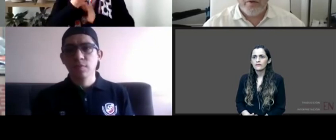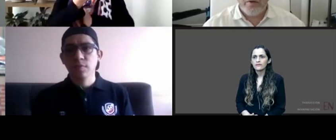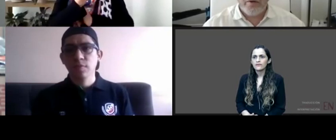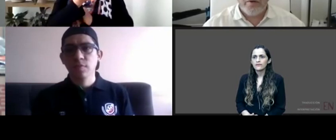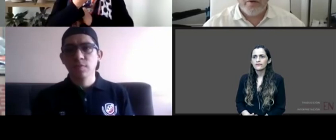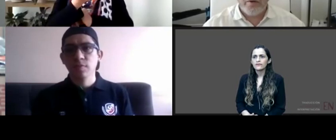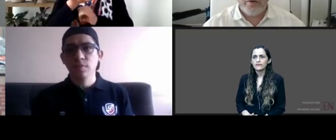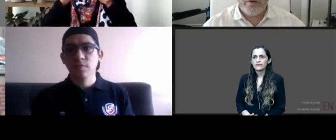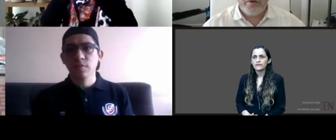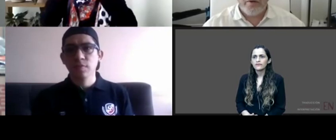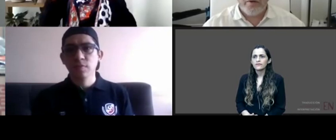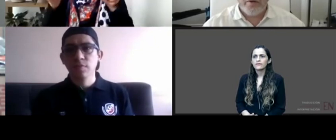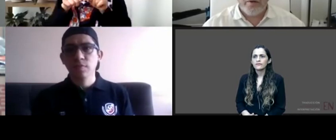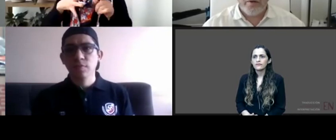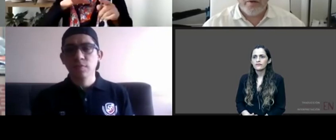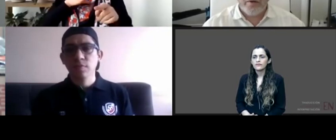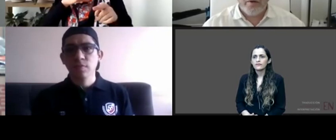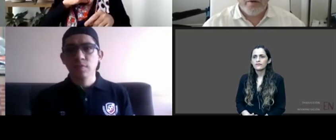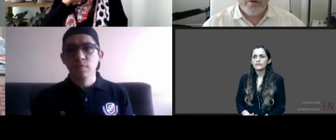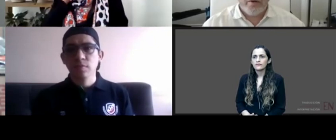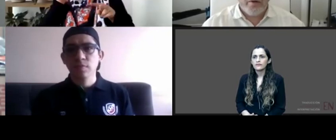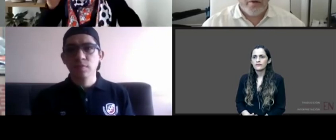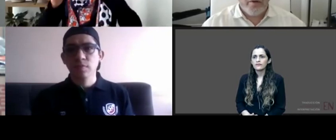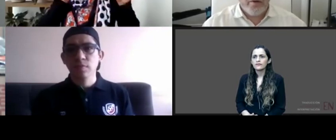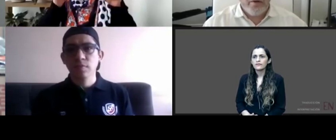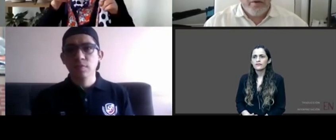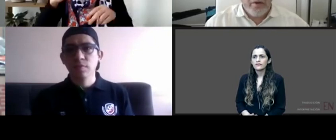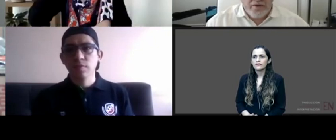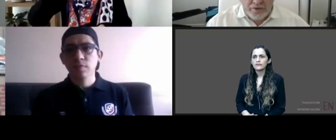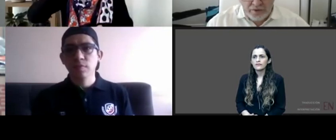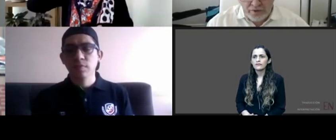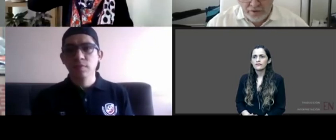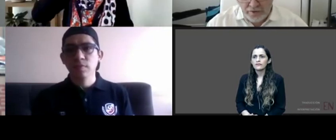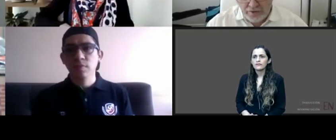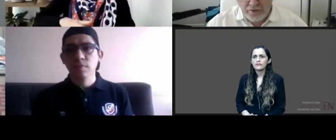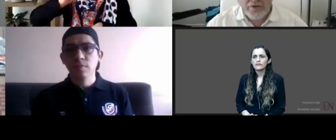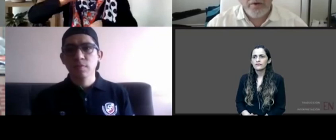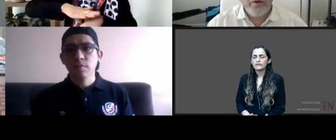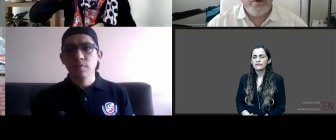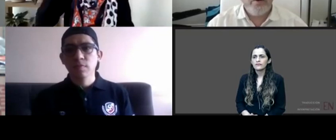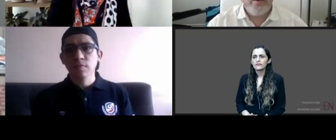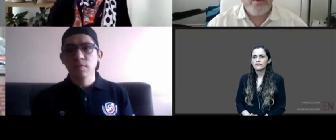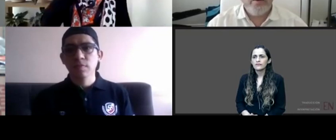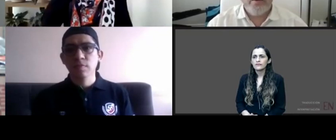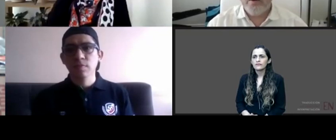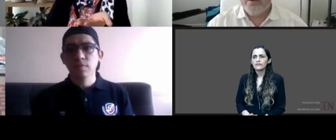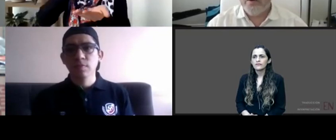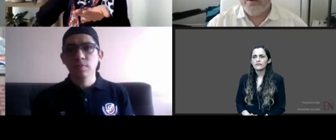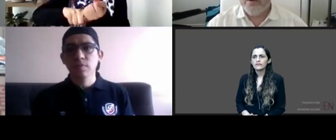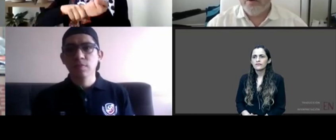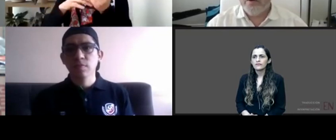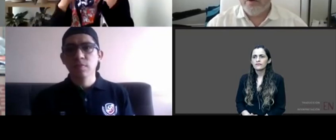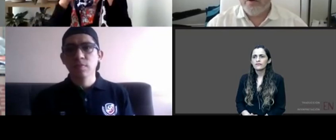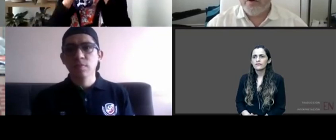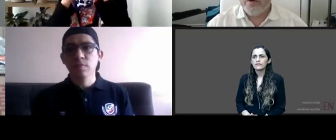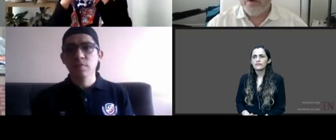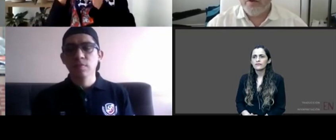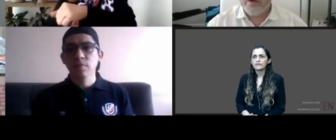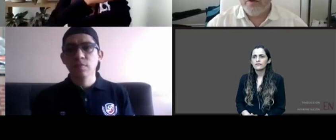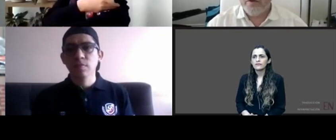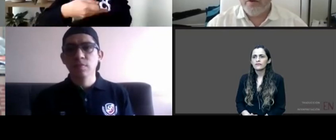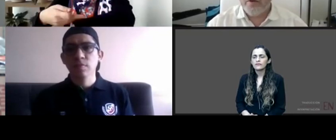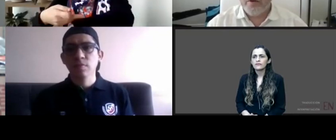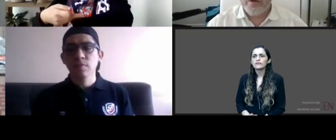contexto. Sabemos que hay intérpretes en los noticieros, en la televisión, pero son muy